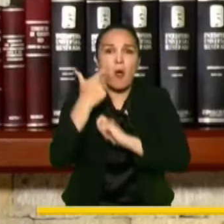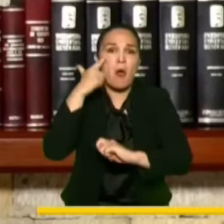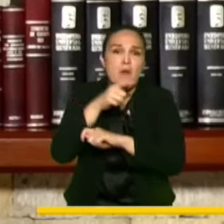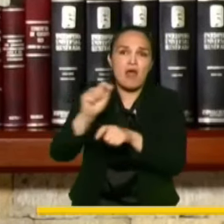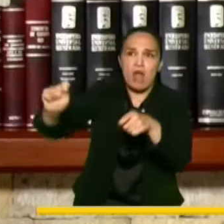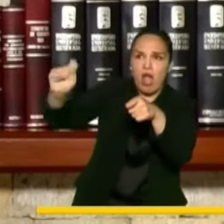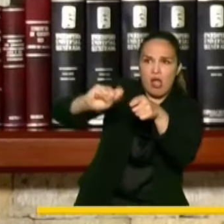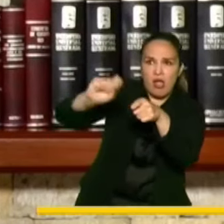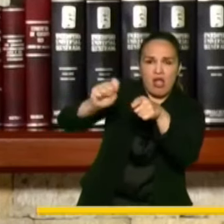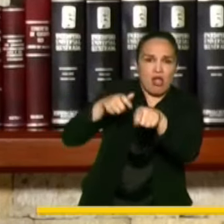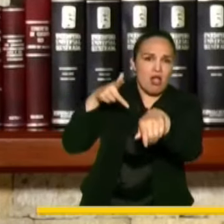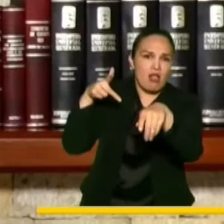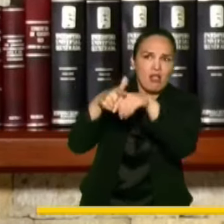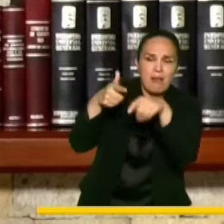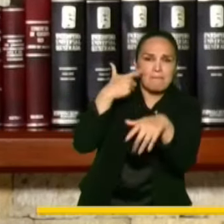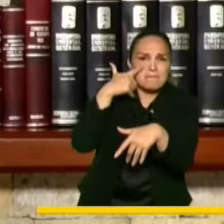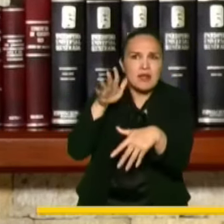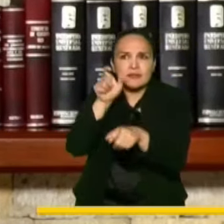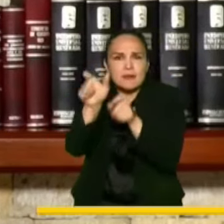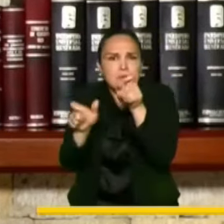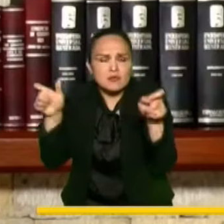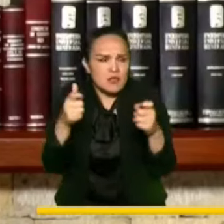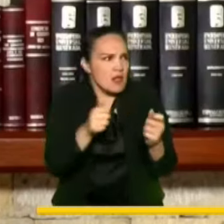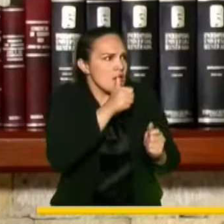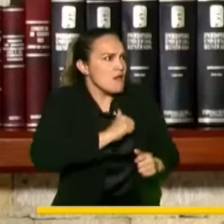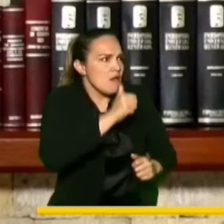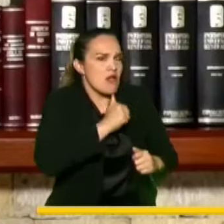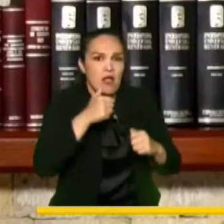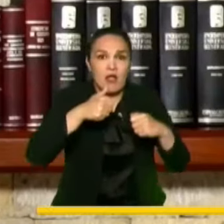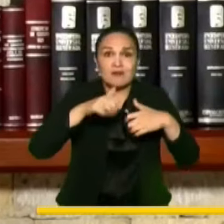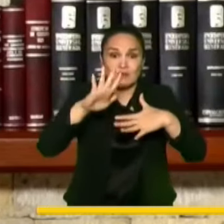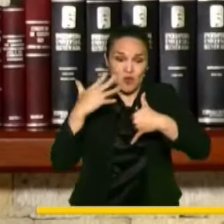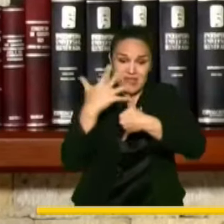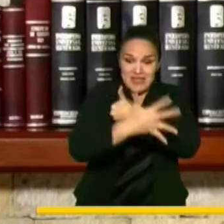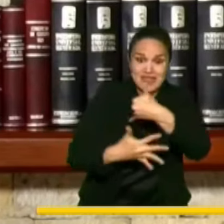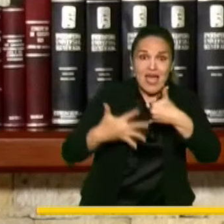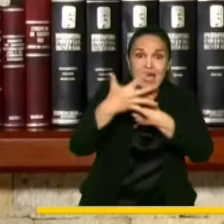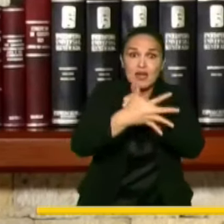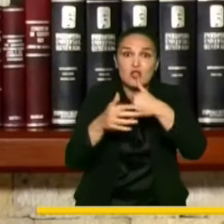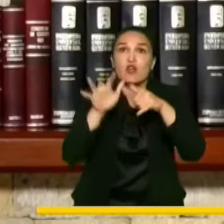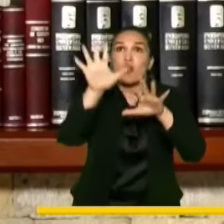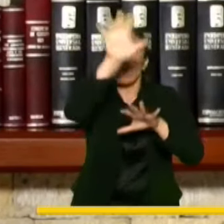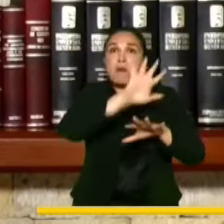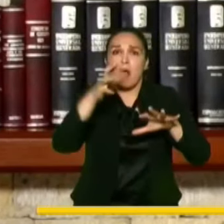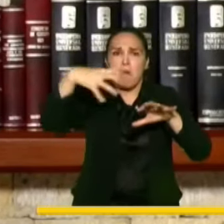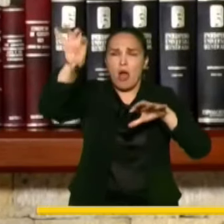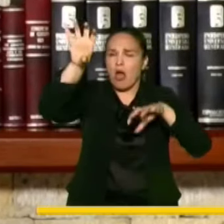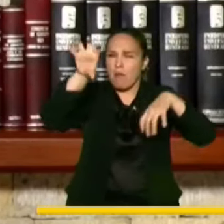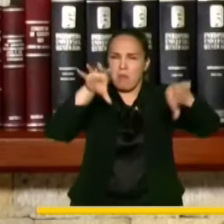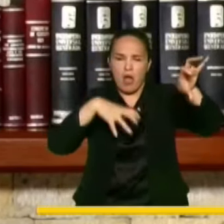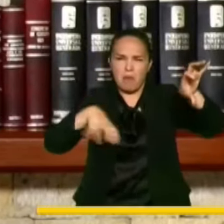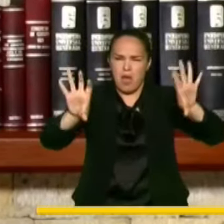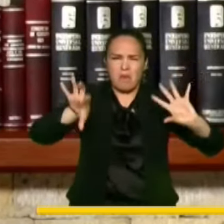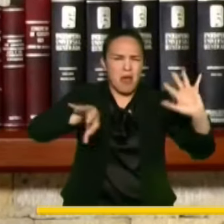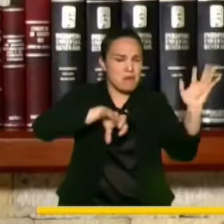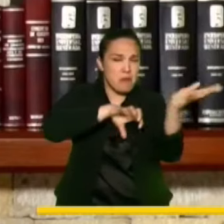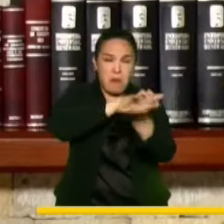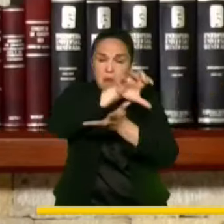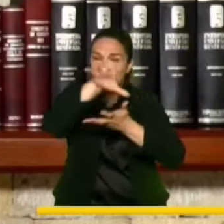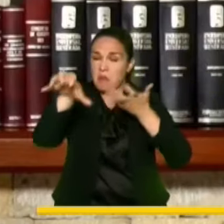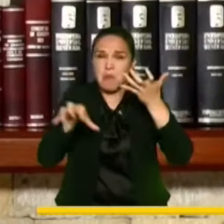la fragmentación territorial y a una de las mayores desigualdades sociales del mundo, con su consecuencia,